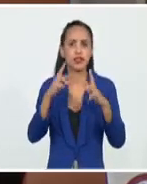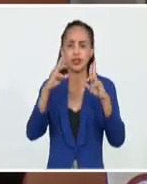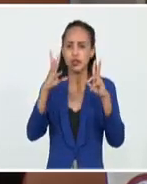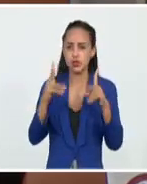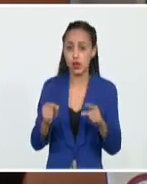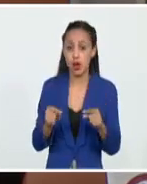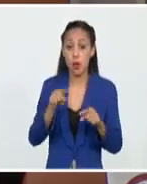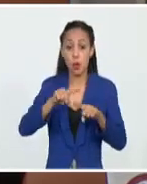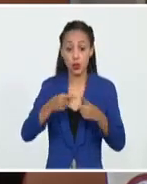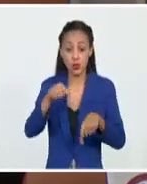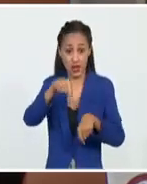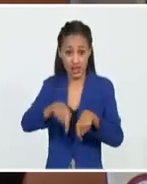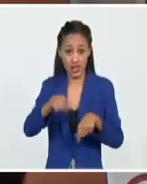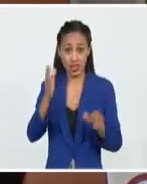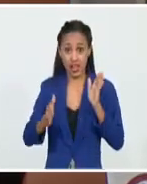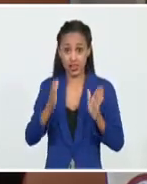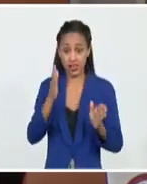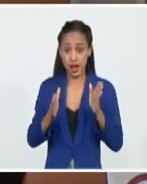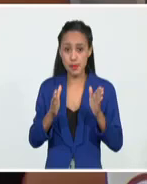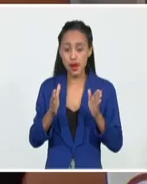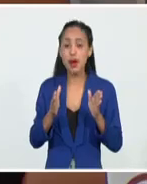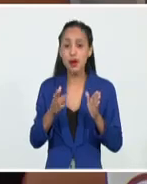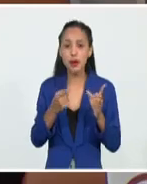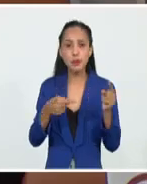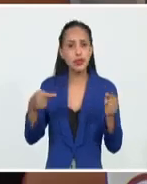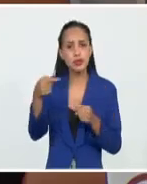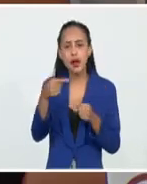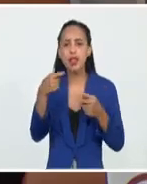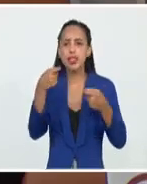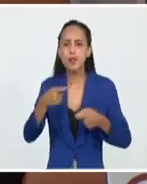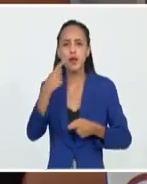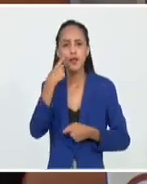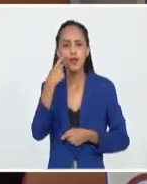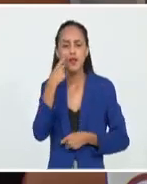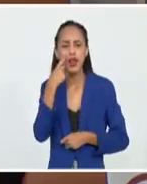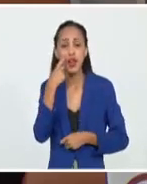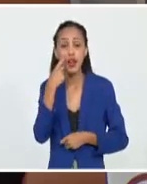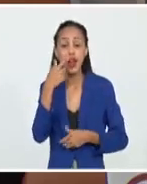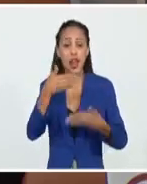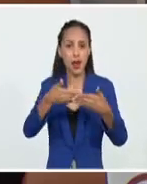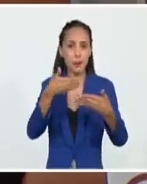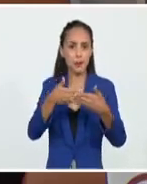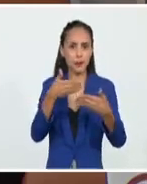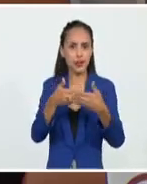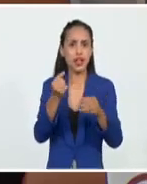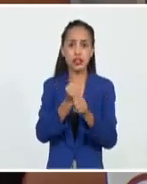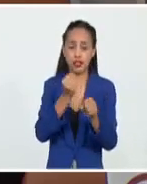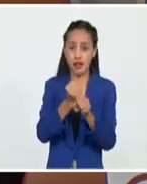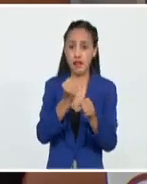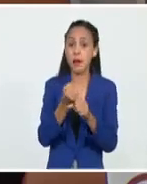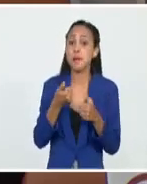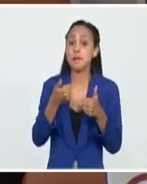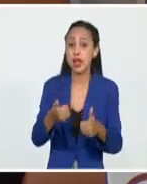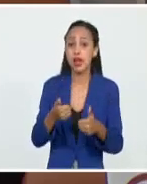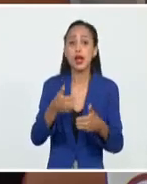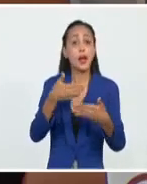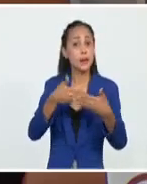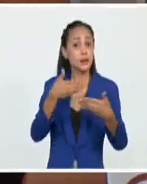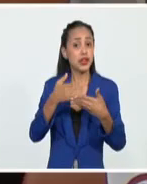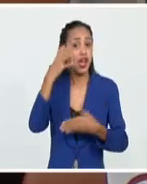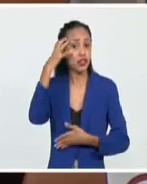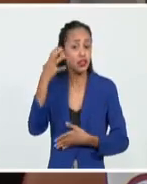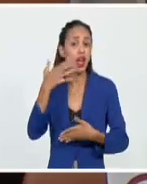hacerlo precisamente en la capacidad de nuestras estructuras empresariales, estatales y no estatales, de nuestras